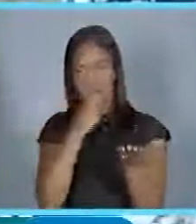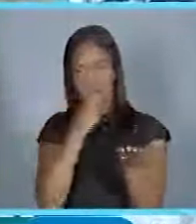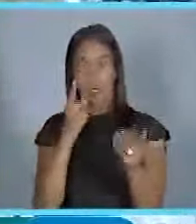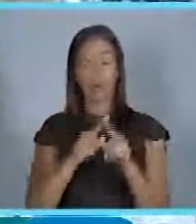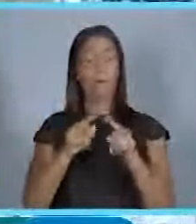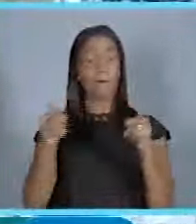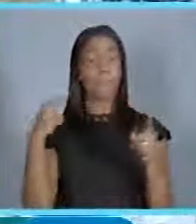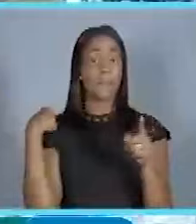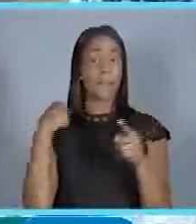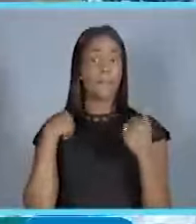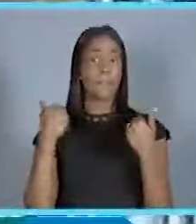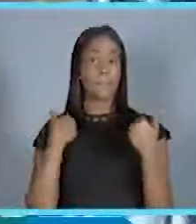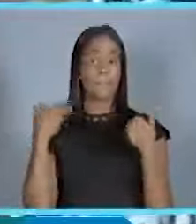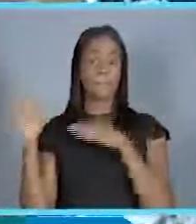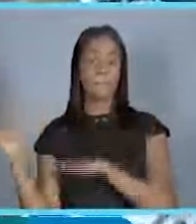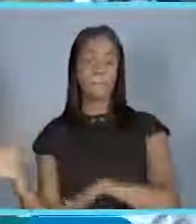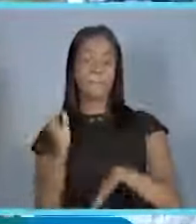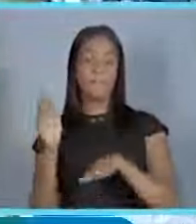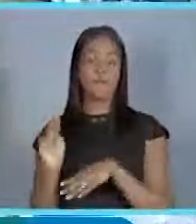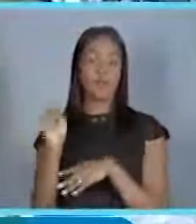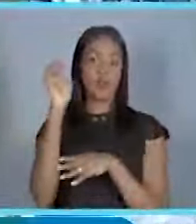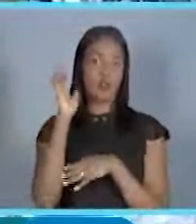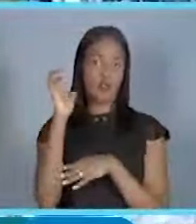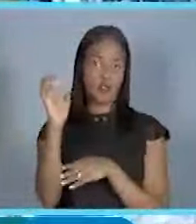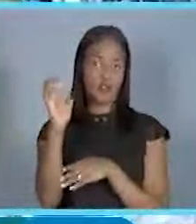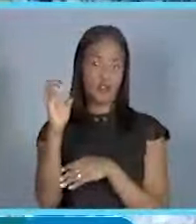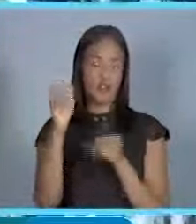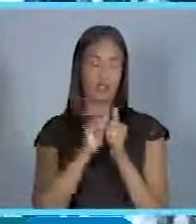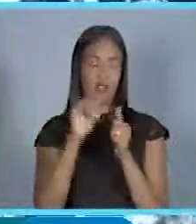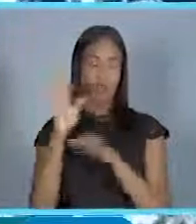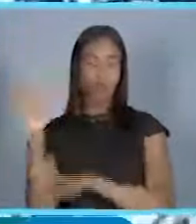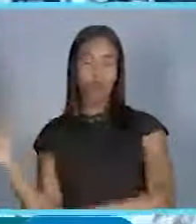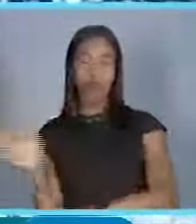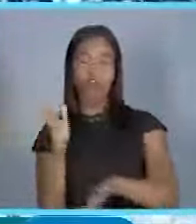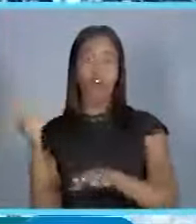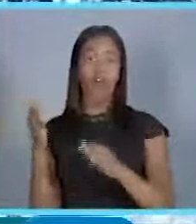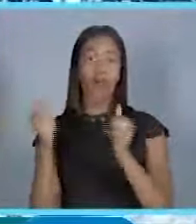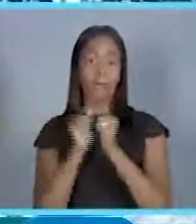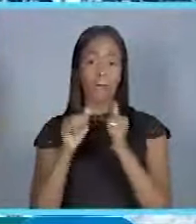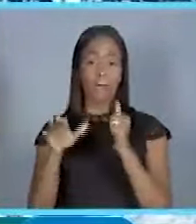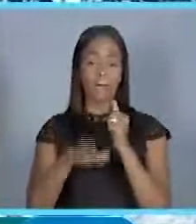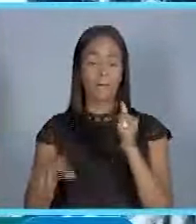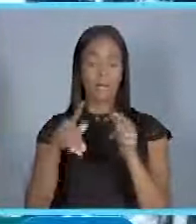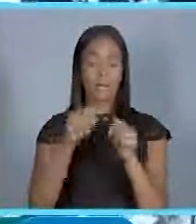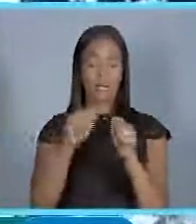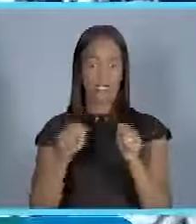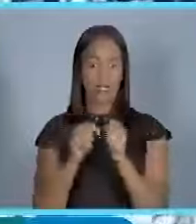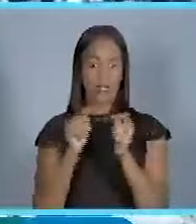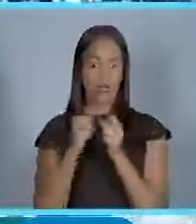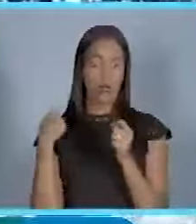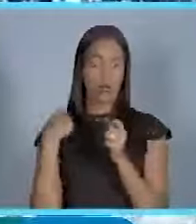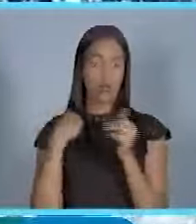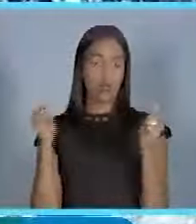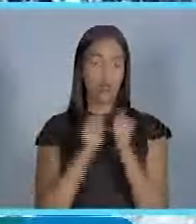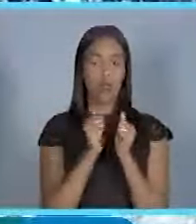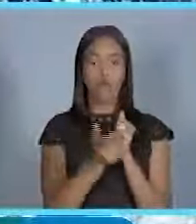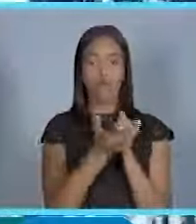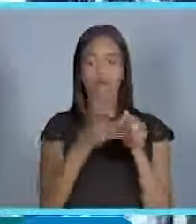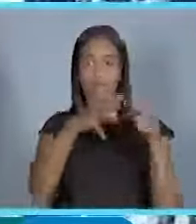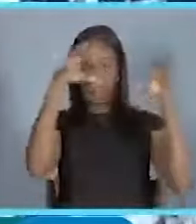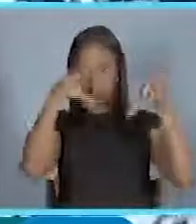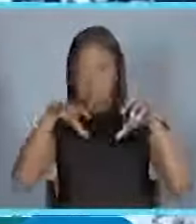Sin embargo, tenemos que un viento del noreste está arrastrando bastante humedad hacia nuestro territorio conjuntamente con alguna